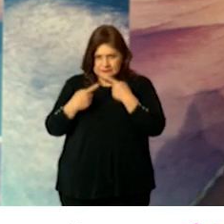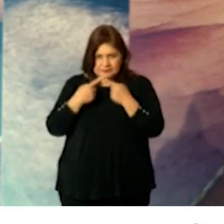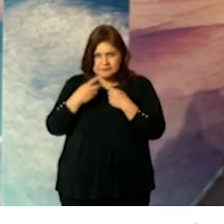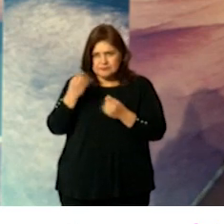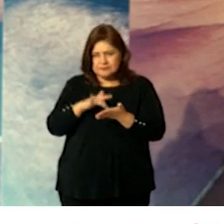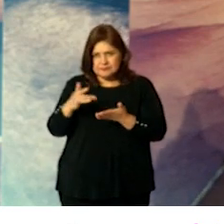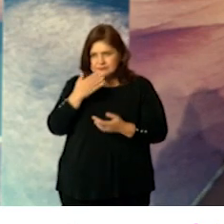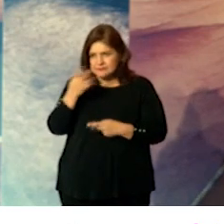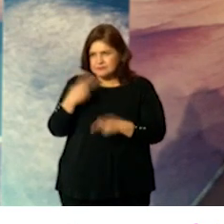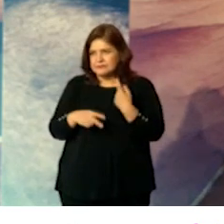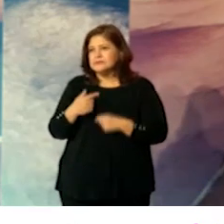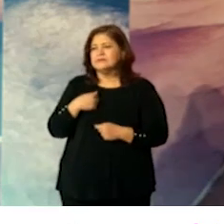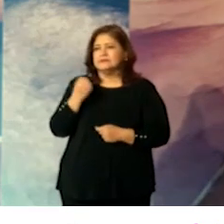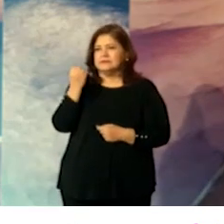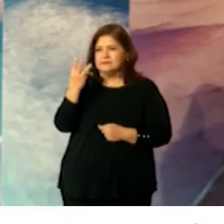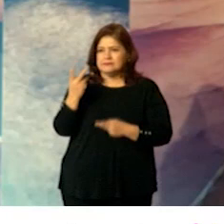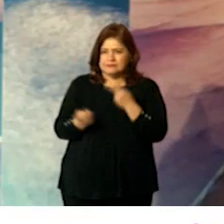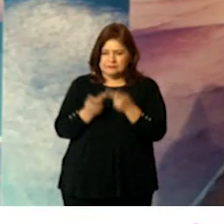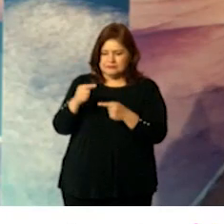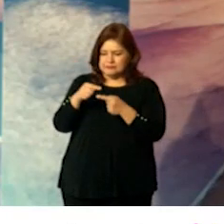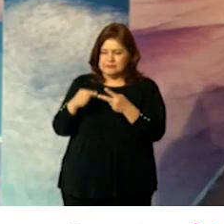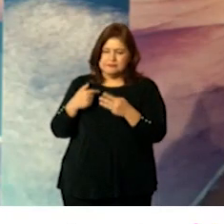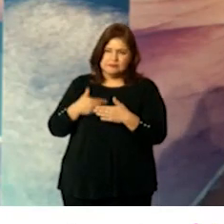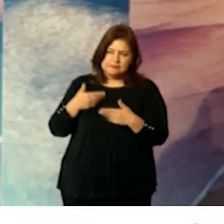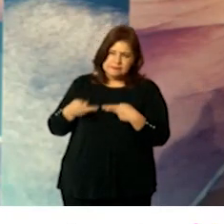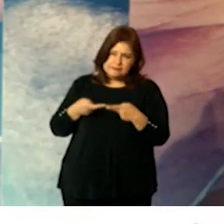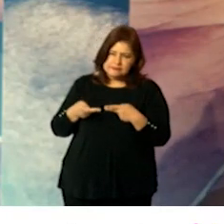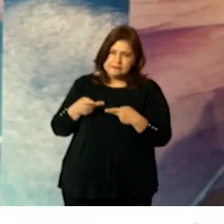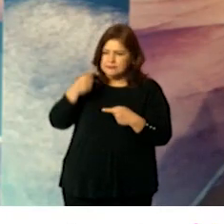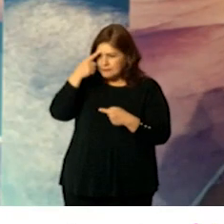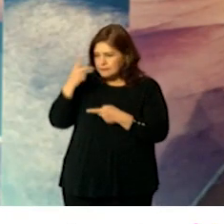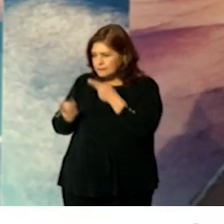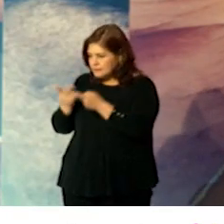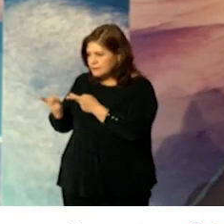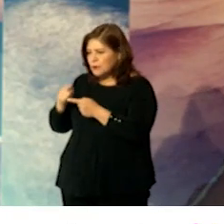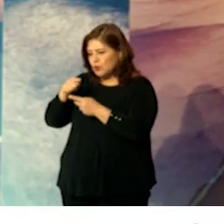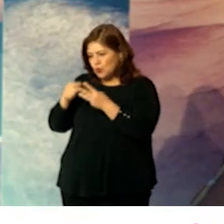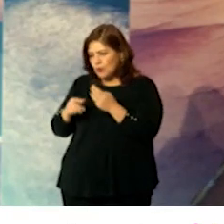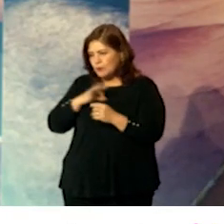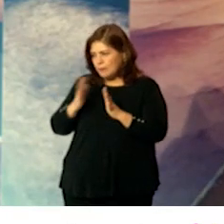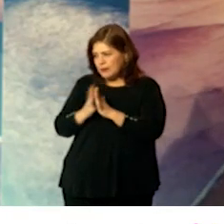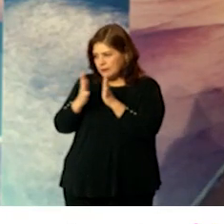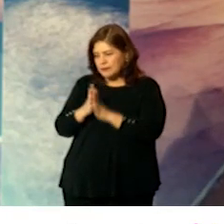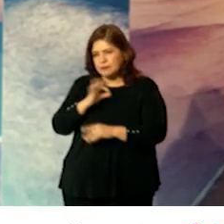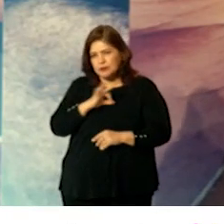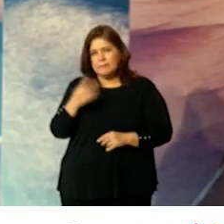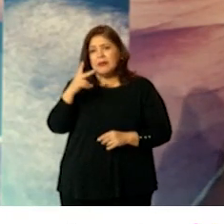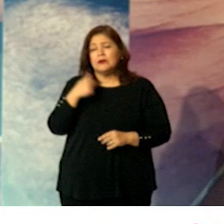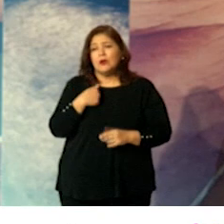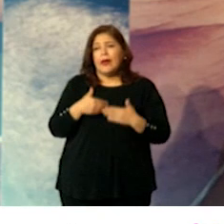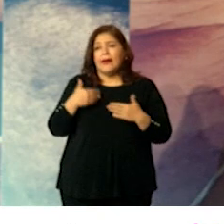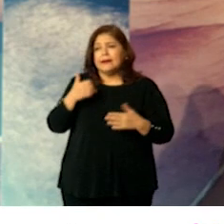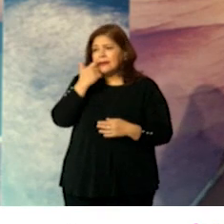bienvenidos. Yo preparé 3 preguntas, pensando en 3 rondas de participación, pero me gustaría